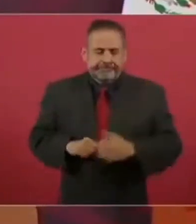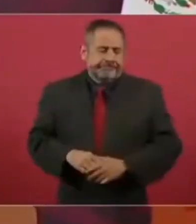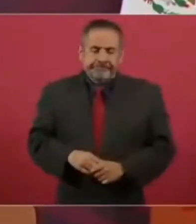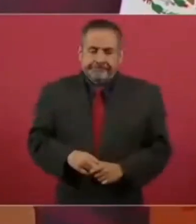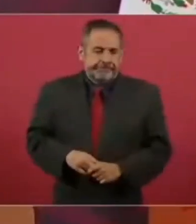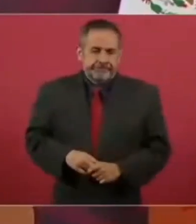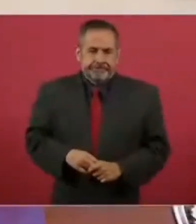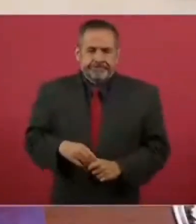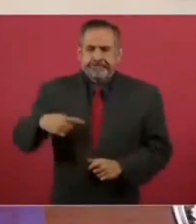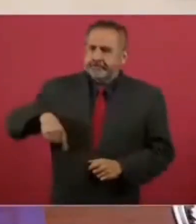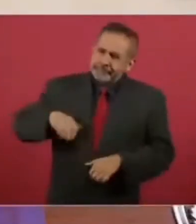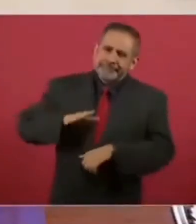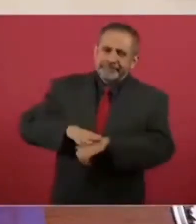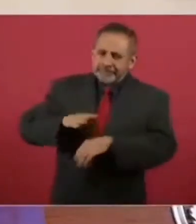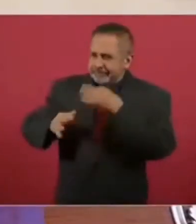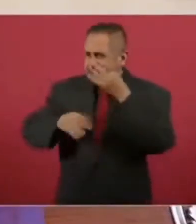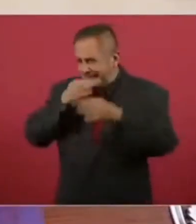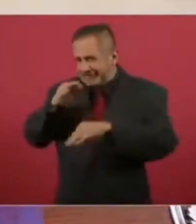Y estuvimos